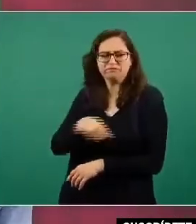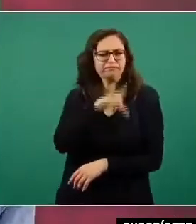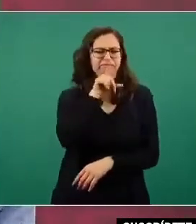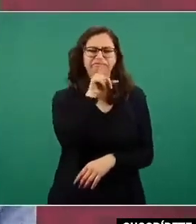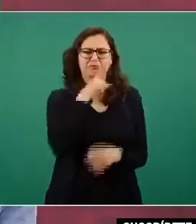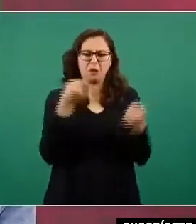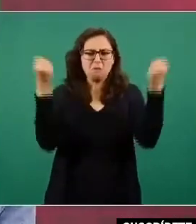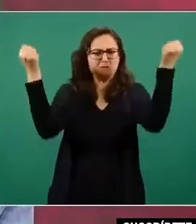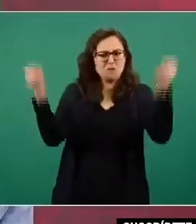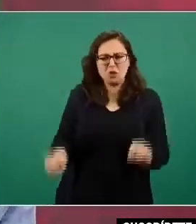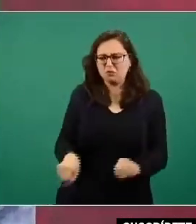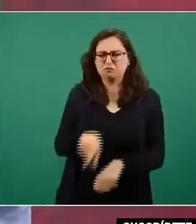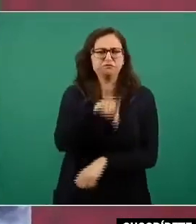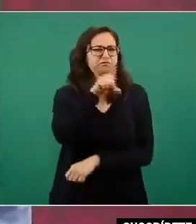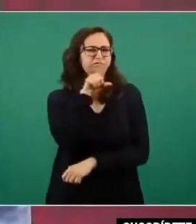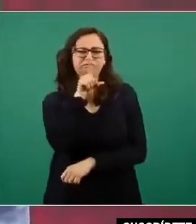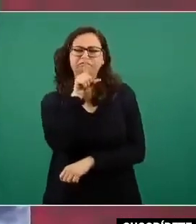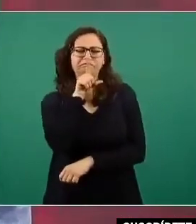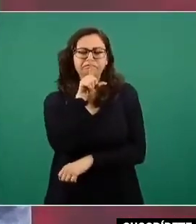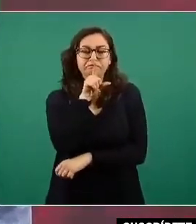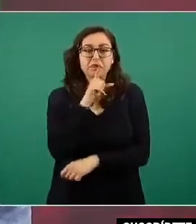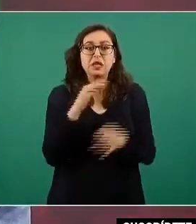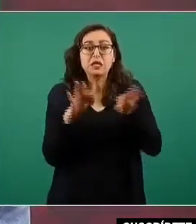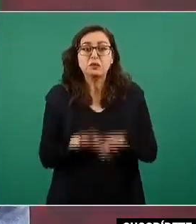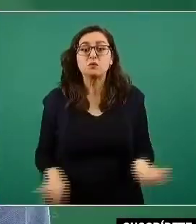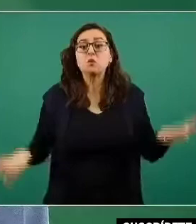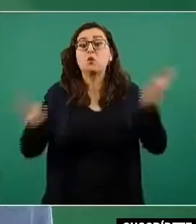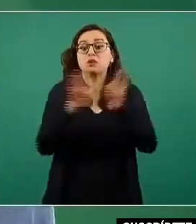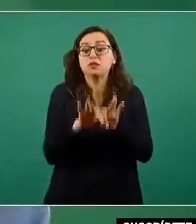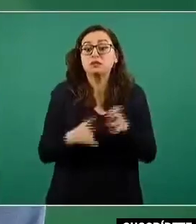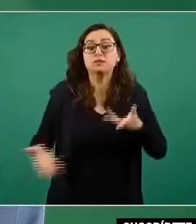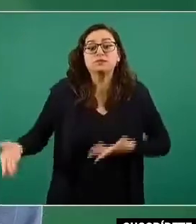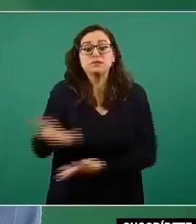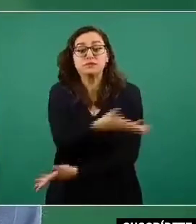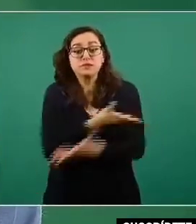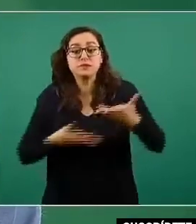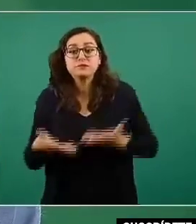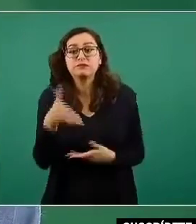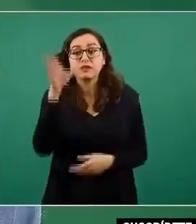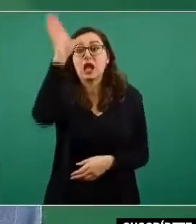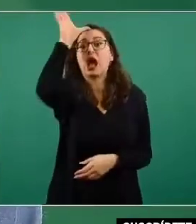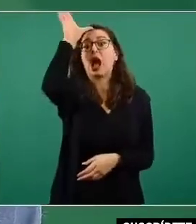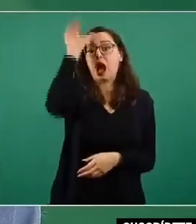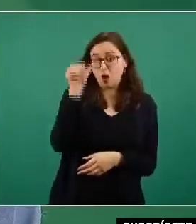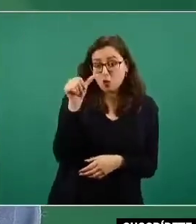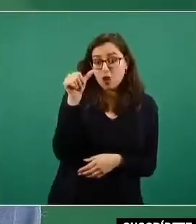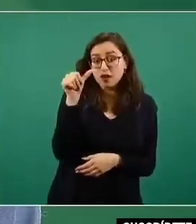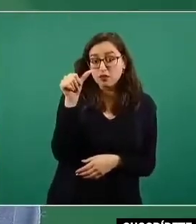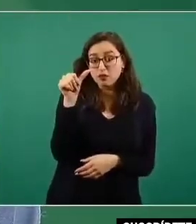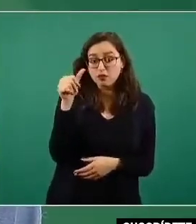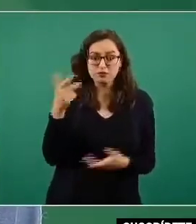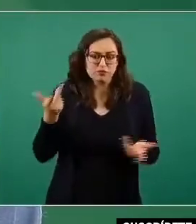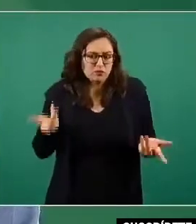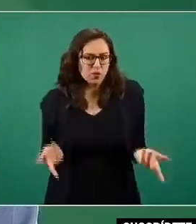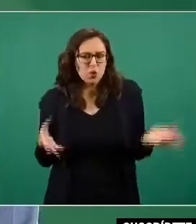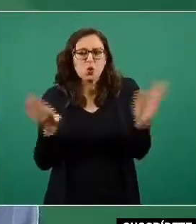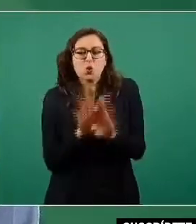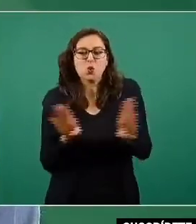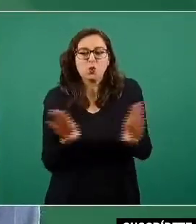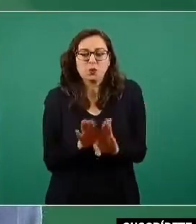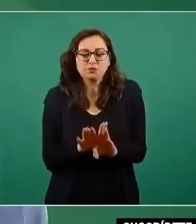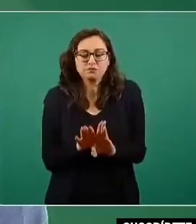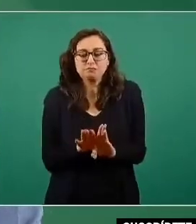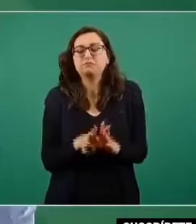imponer, se trata de llegar a consensos. Y para llegar a consensos, lo que se requiere es